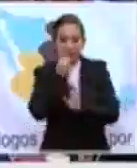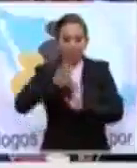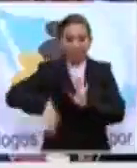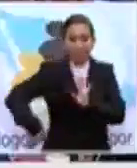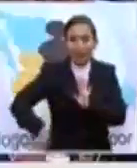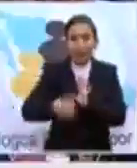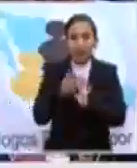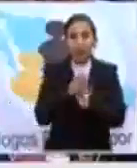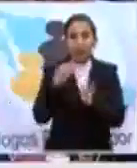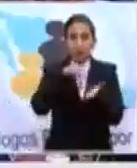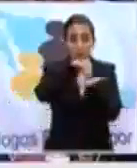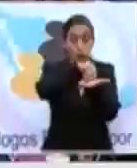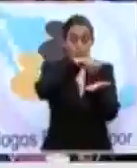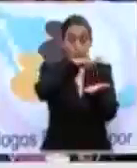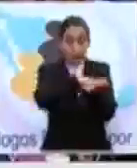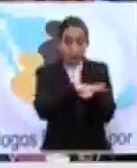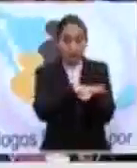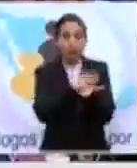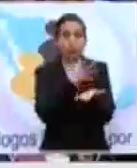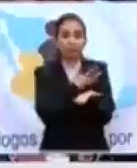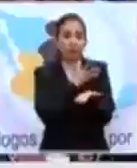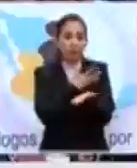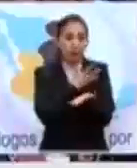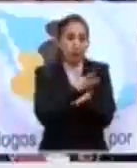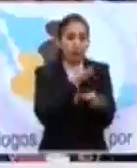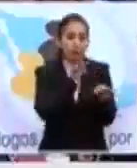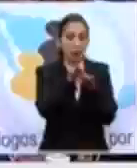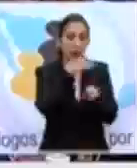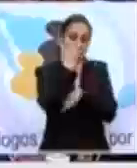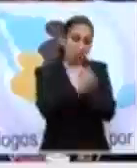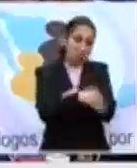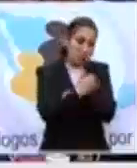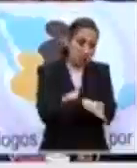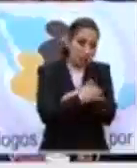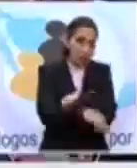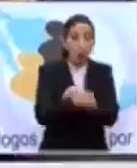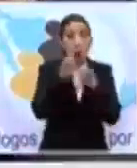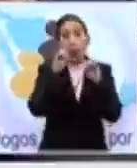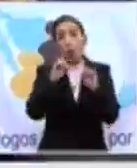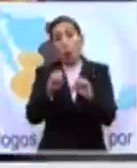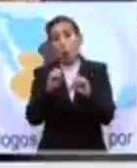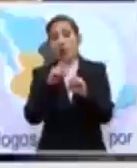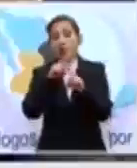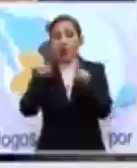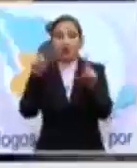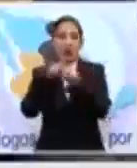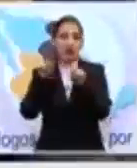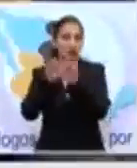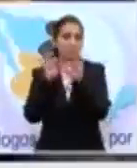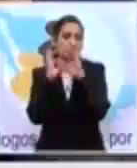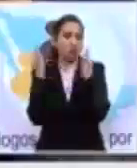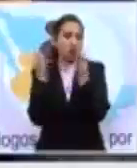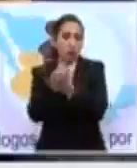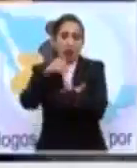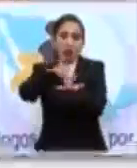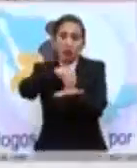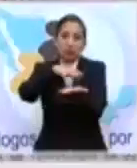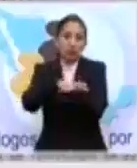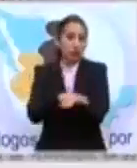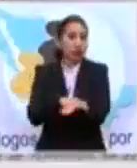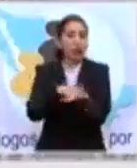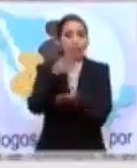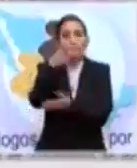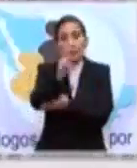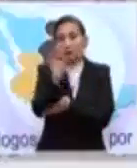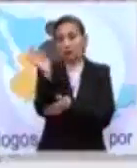mención en la contratación, que incluye al trabajo temporal o a las diversas modalidades que hoy ya se contemplan, pero